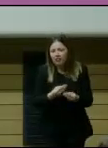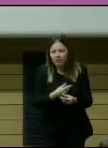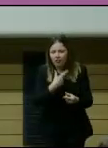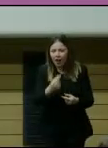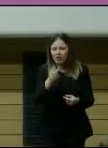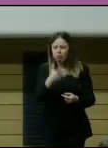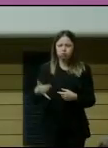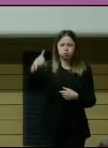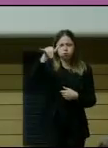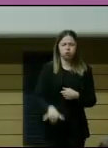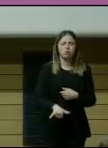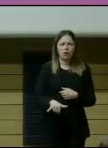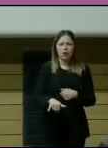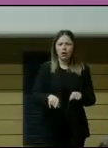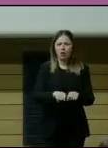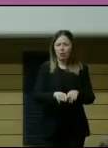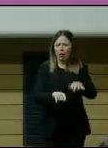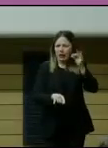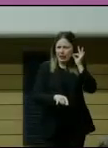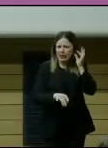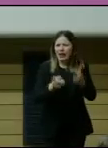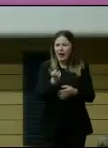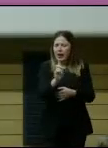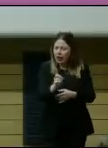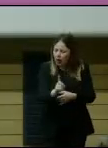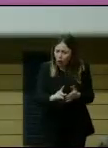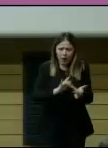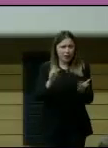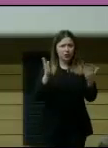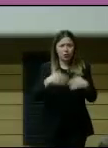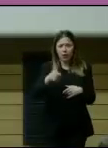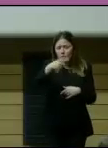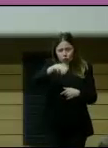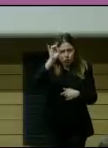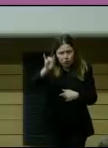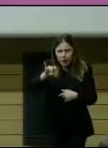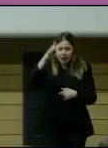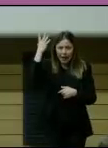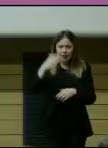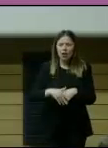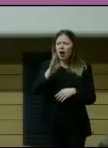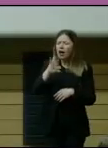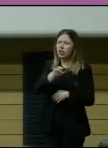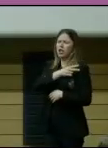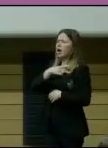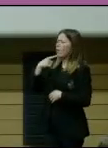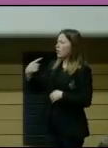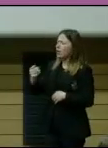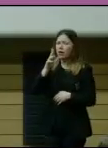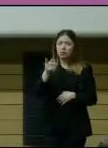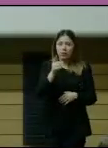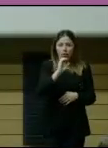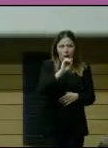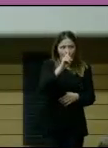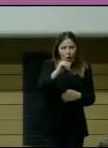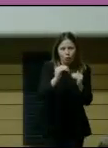despidió, me colgó vilmente la tía allí, que no va a haber crisis, que os lo inventáis vosotros. Claro, pero es que el delegado dice, a ver, ha subido de un